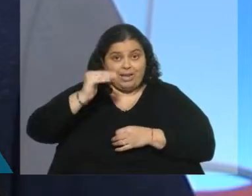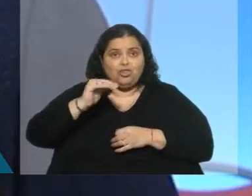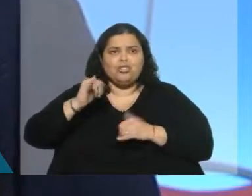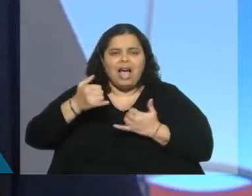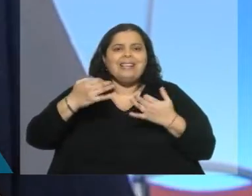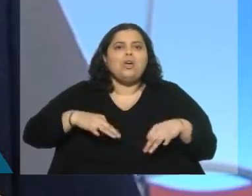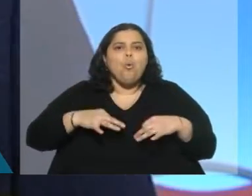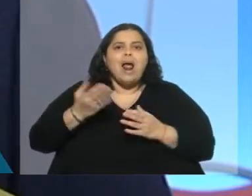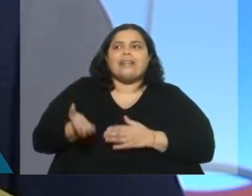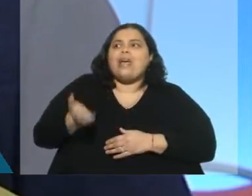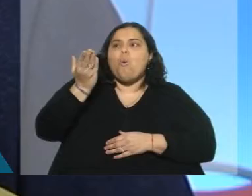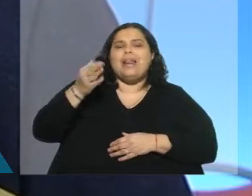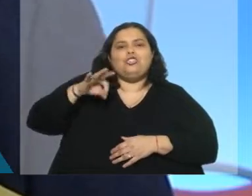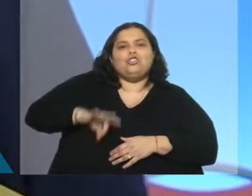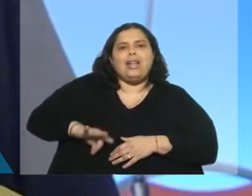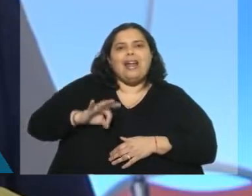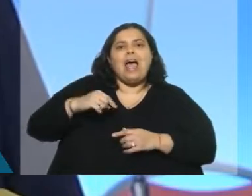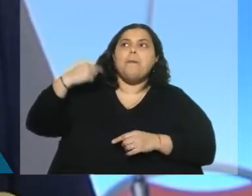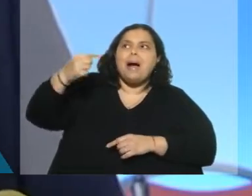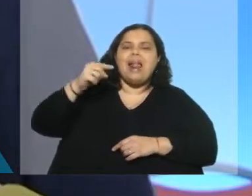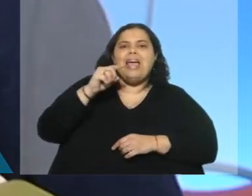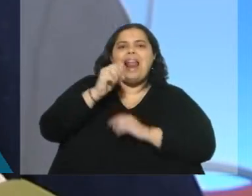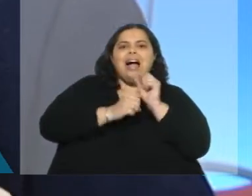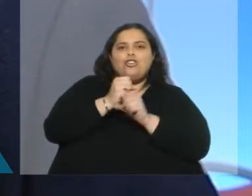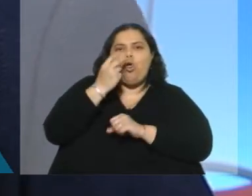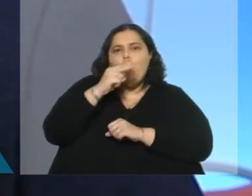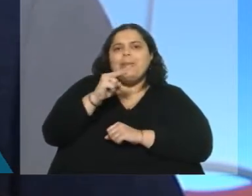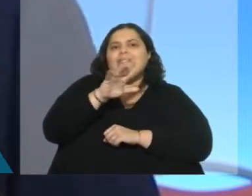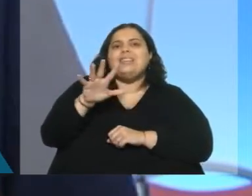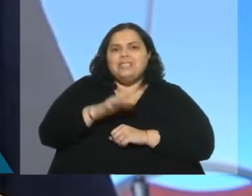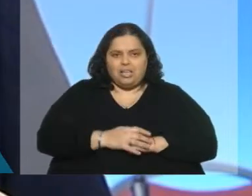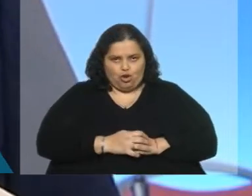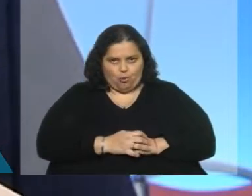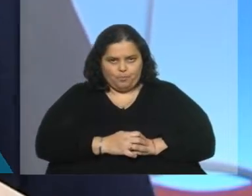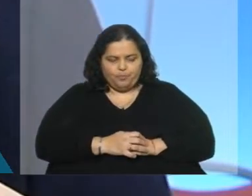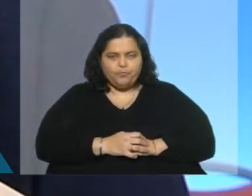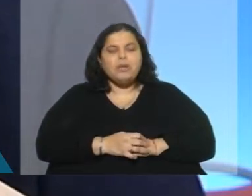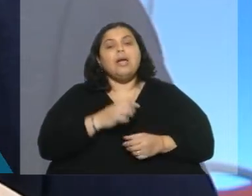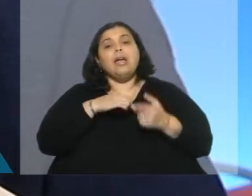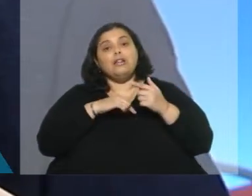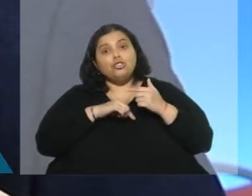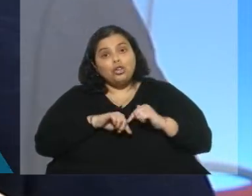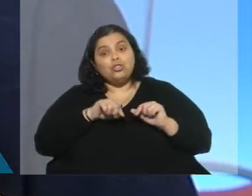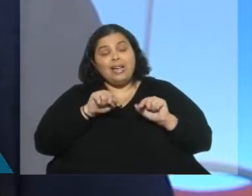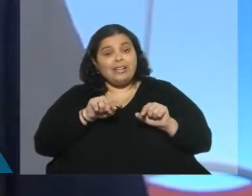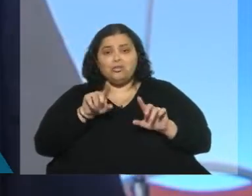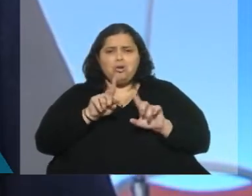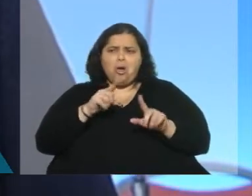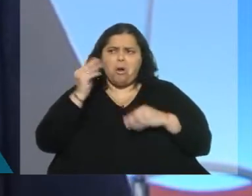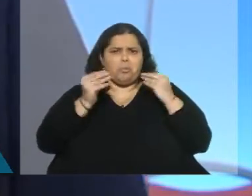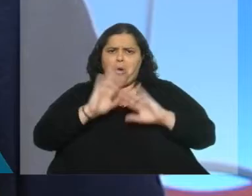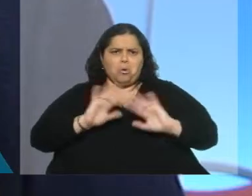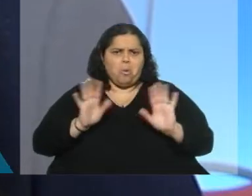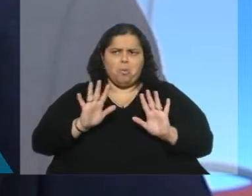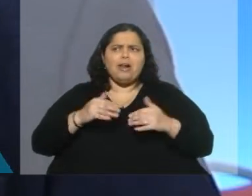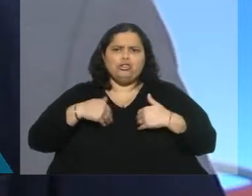a 2025 lo que ha sido señalado como un avance muy trascendente muy importante por lo tanto esos señalamientos no nos preocupan sabemos que